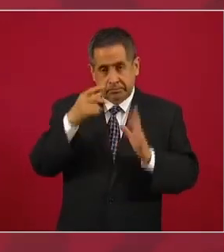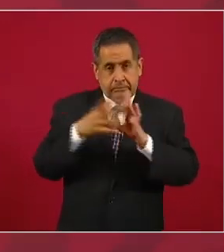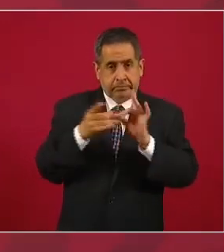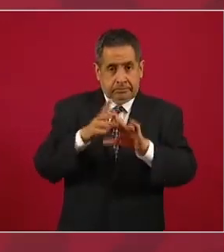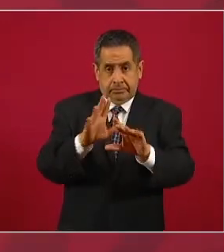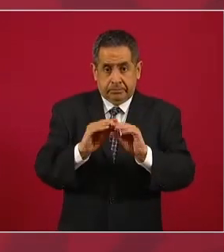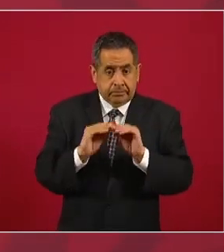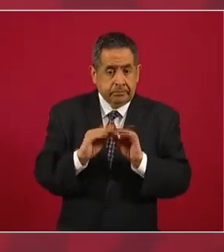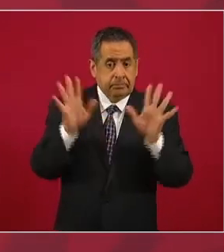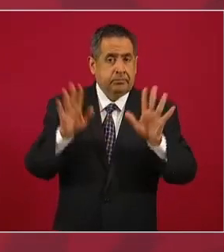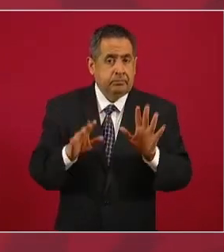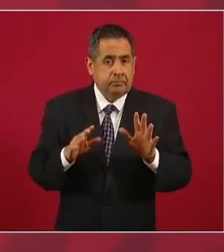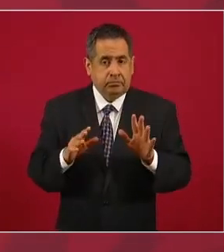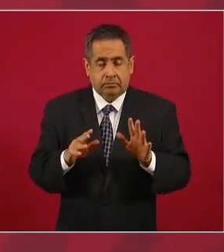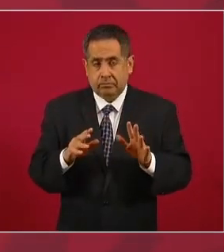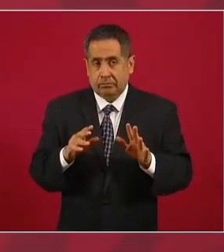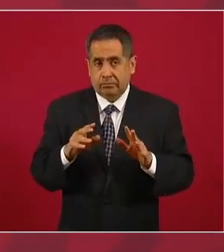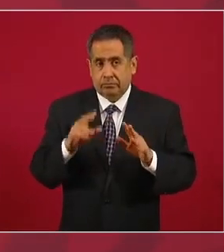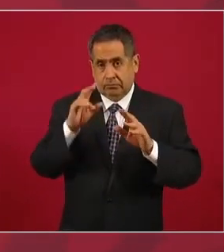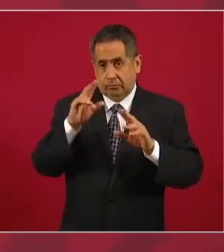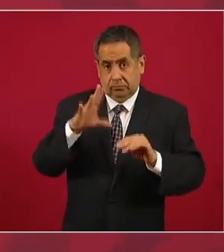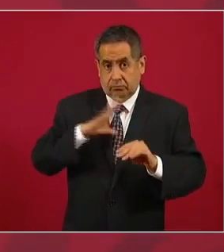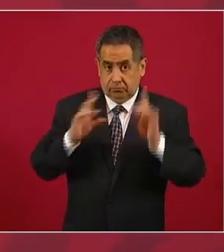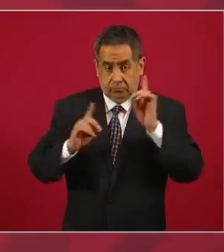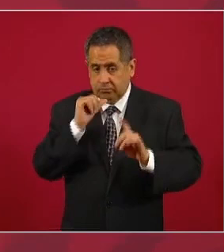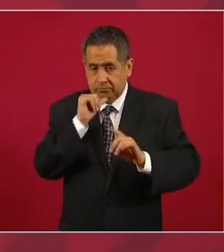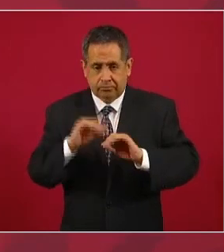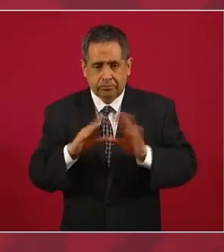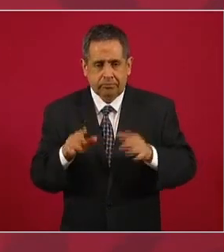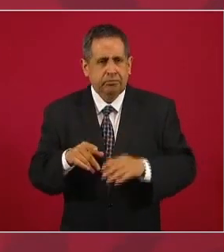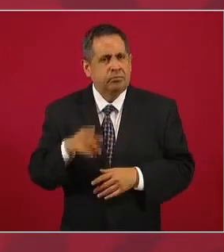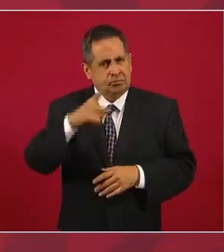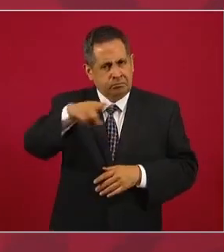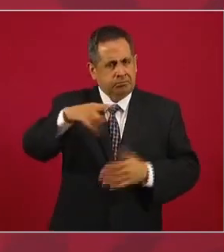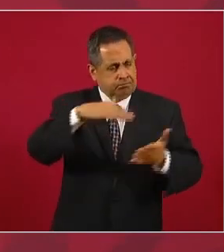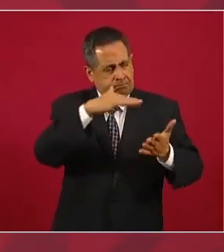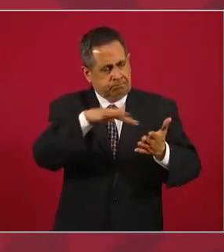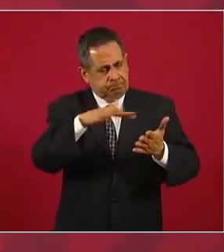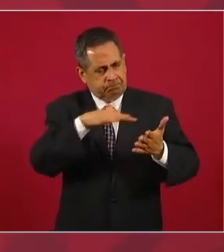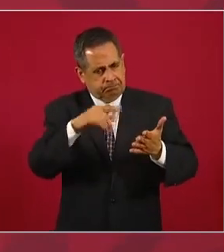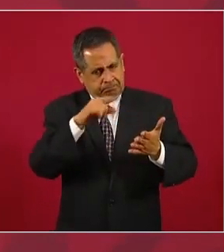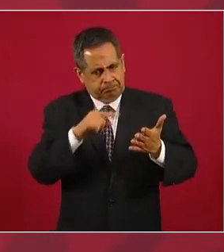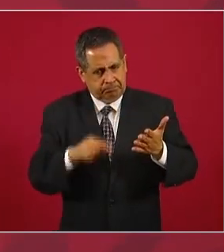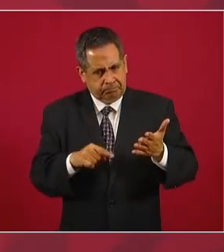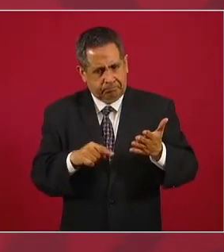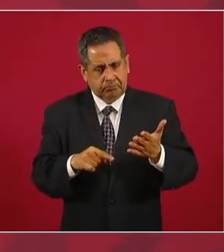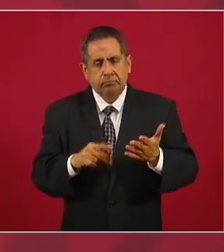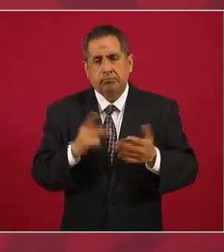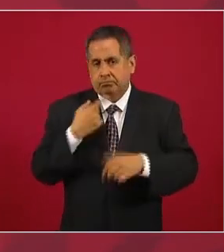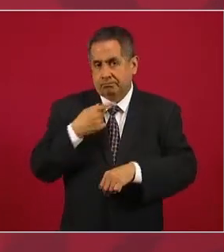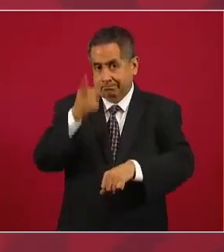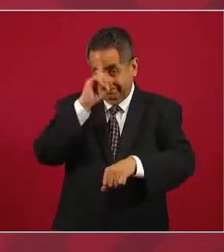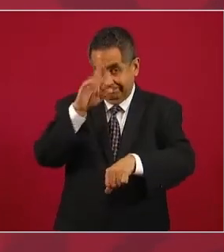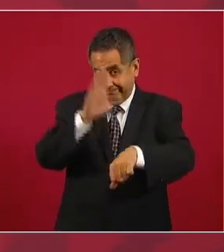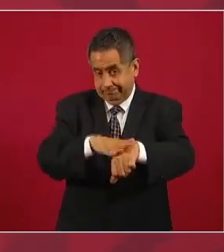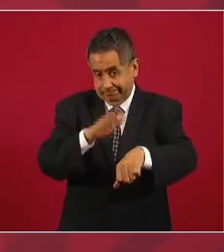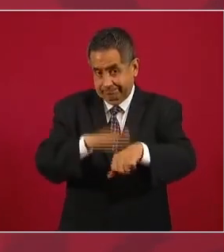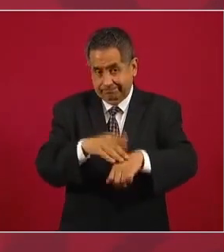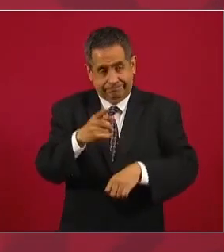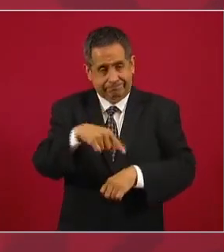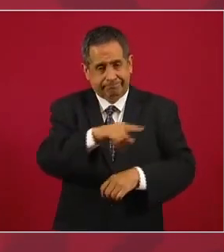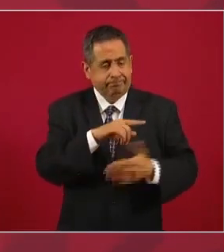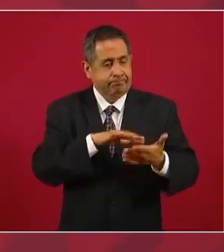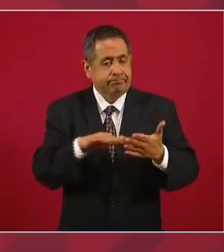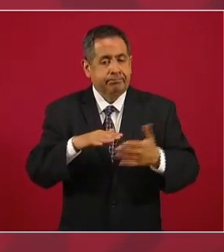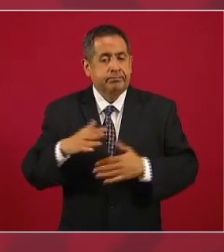que lean y lo recomiendo,